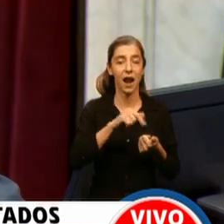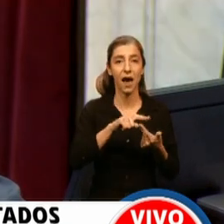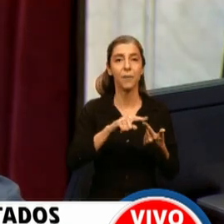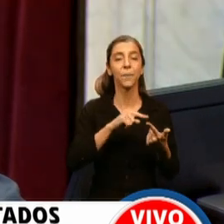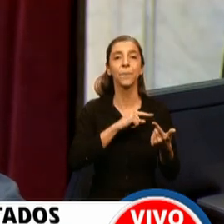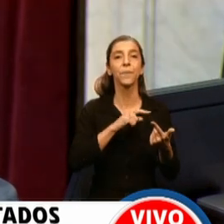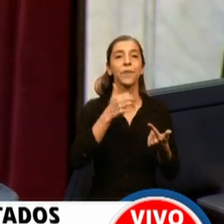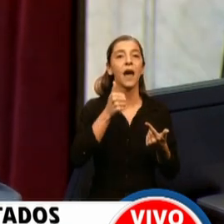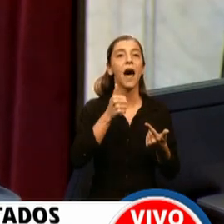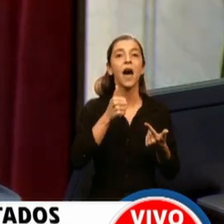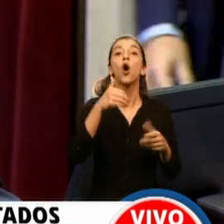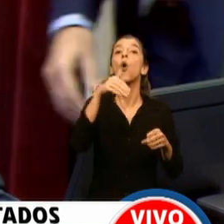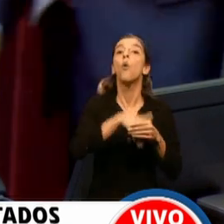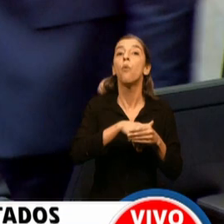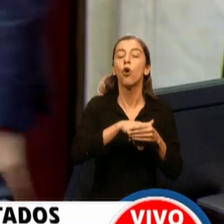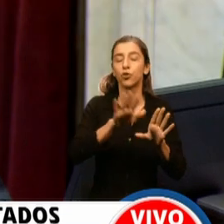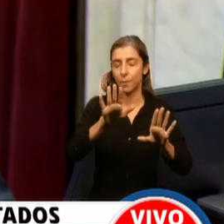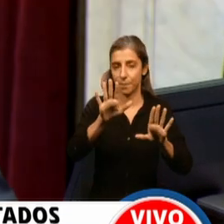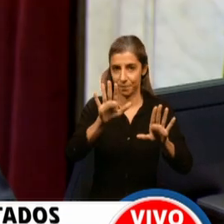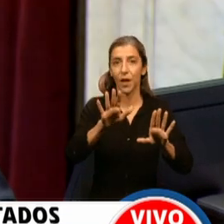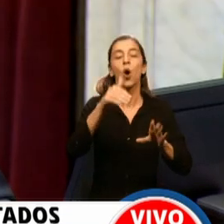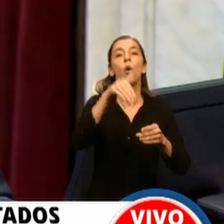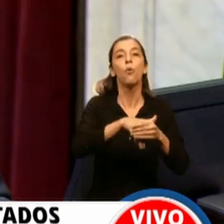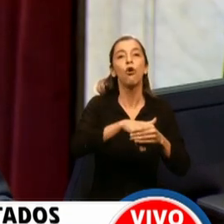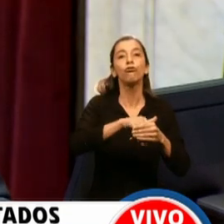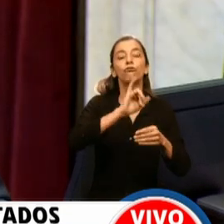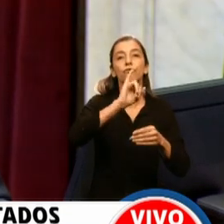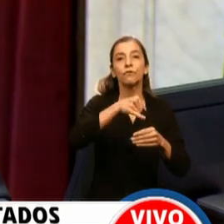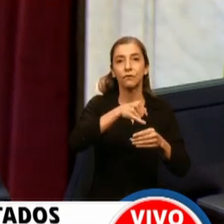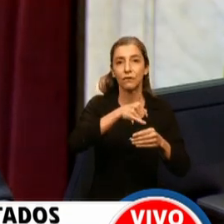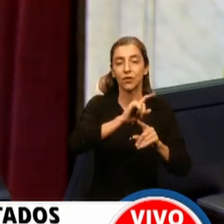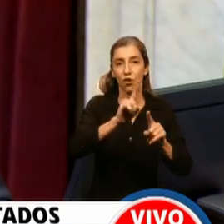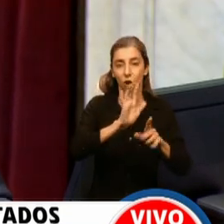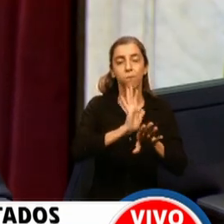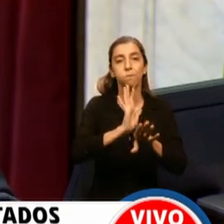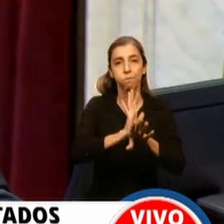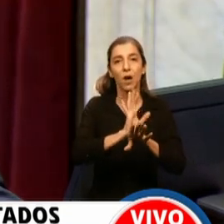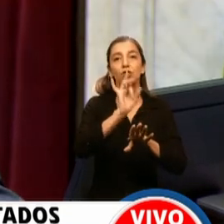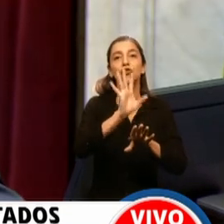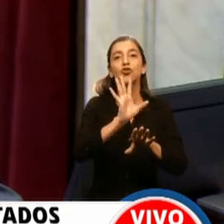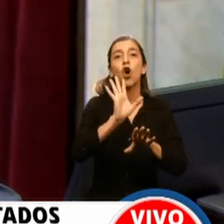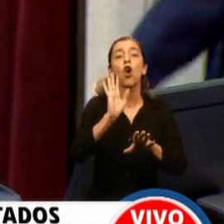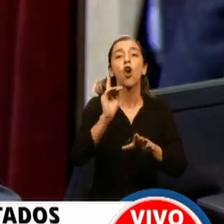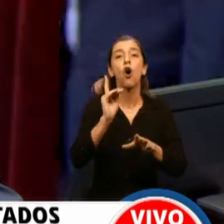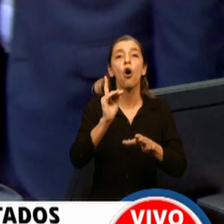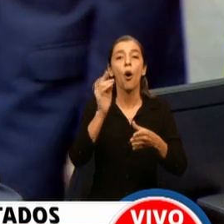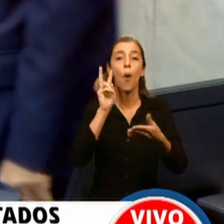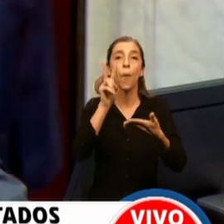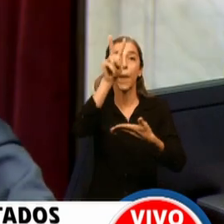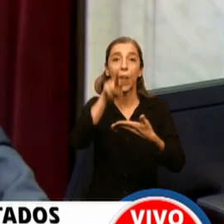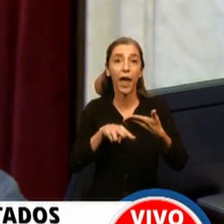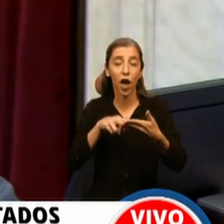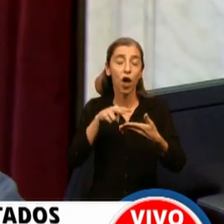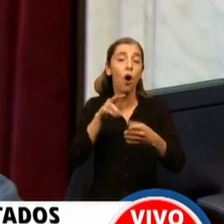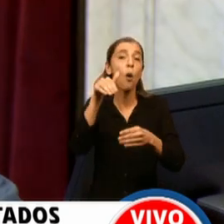diputado con votos no con voto afirmativo positivo sino que figuran habiendo hecho ejercicio del